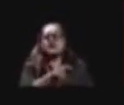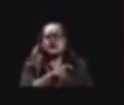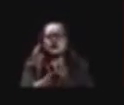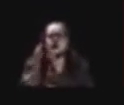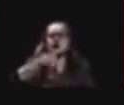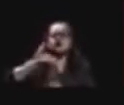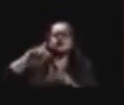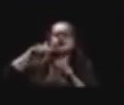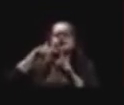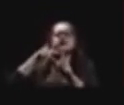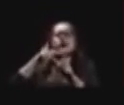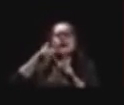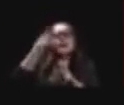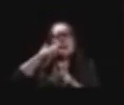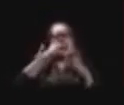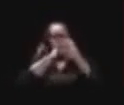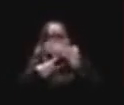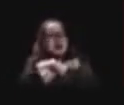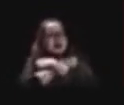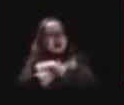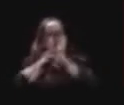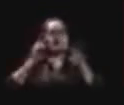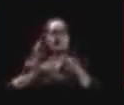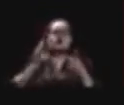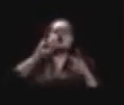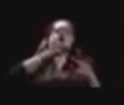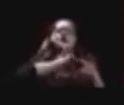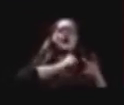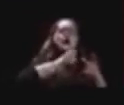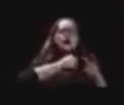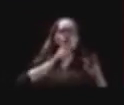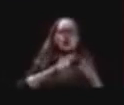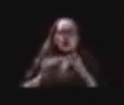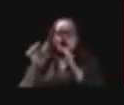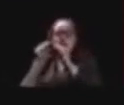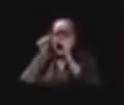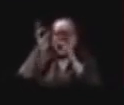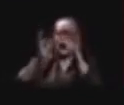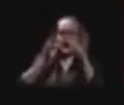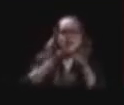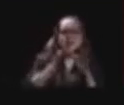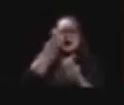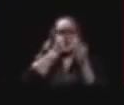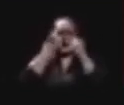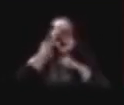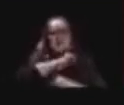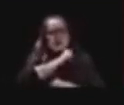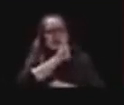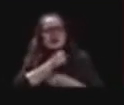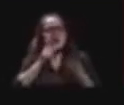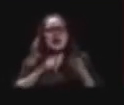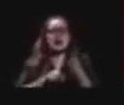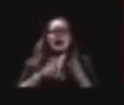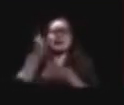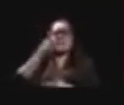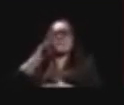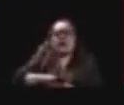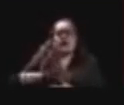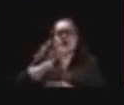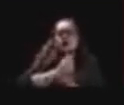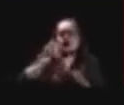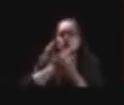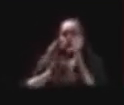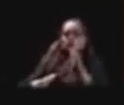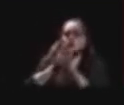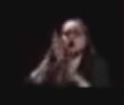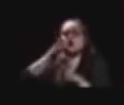hablamos de invertir para garantizar la educación, la salud, la vivienda, la alimentación, el derecho a un desarrollo urbano y